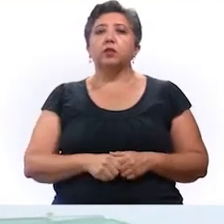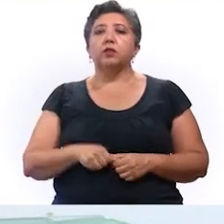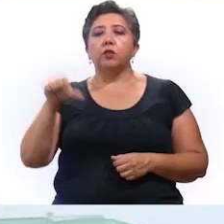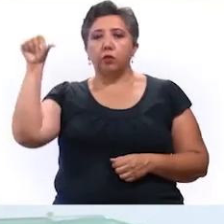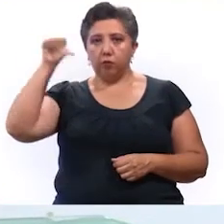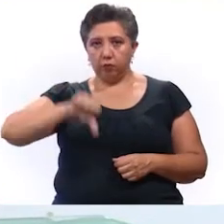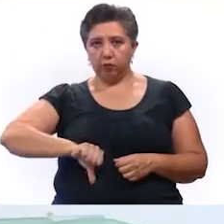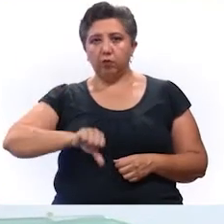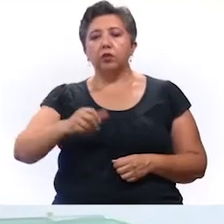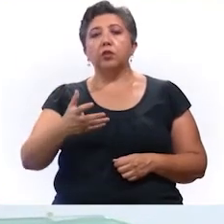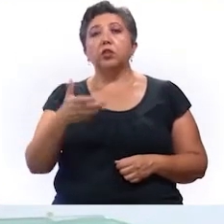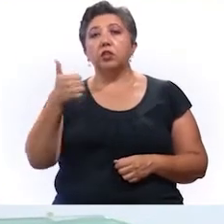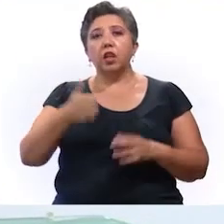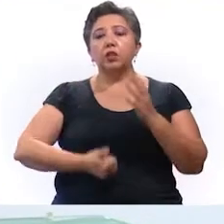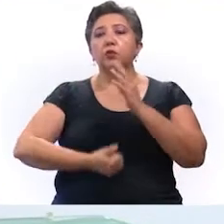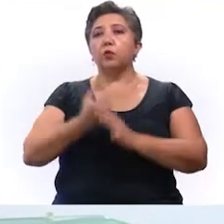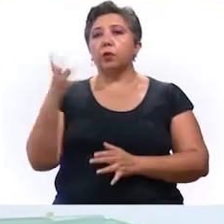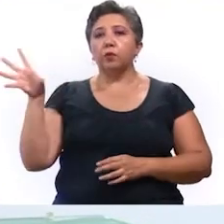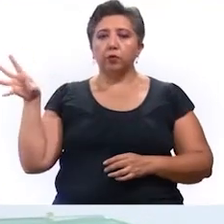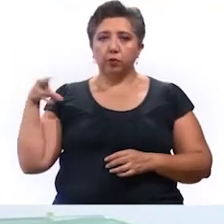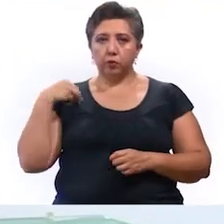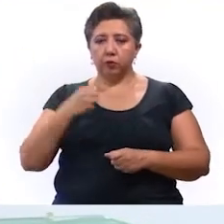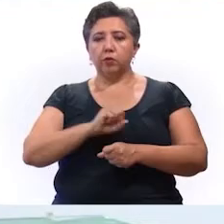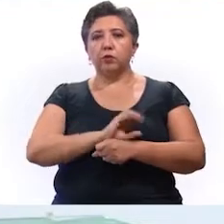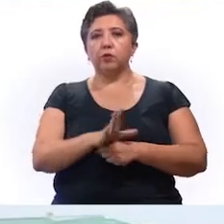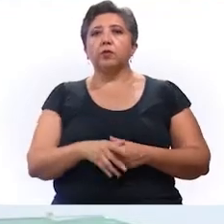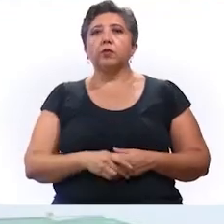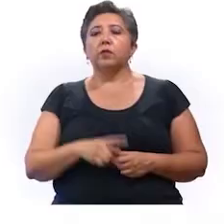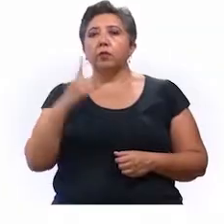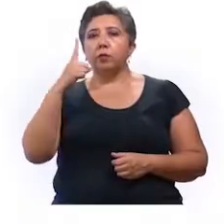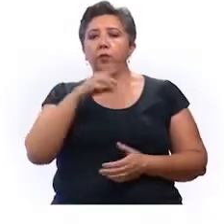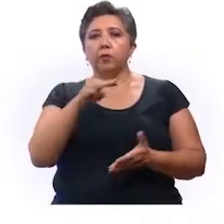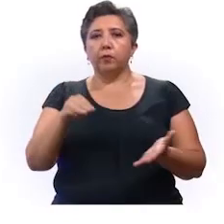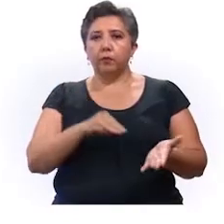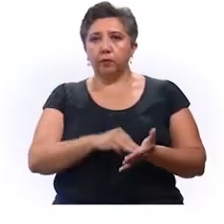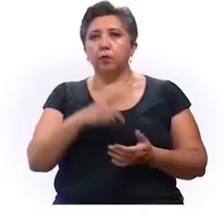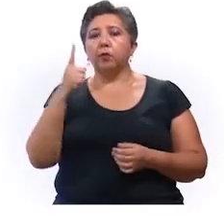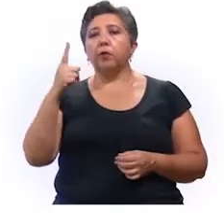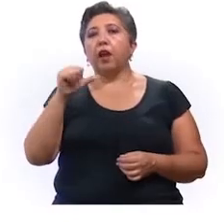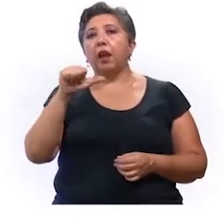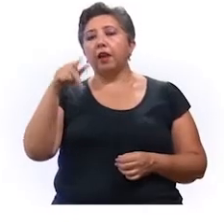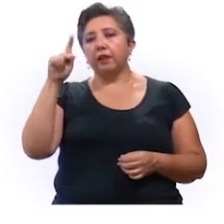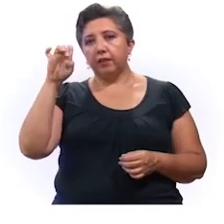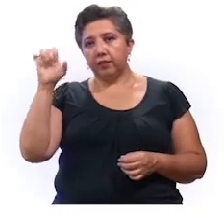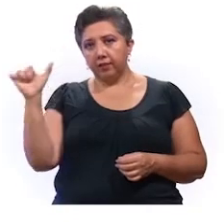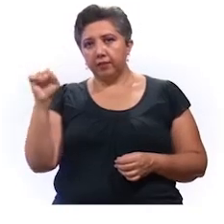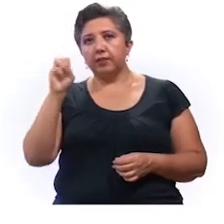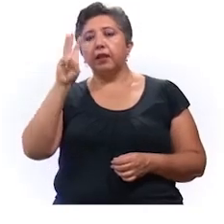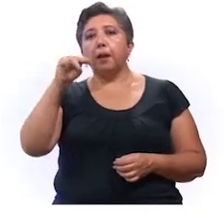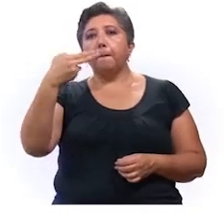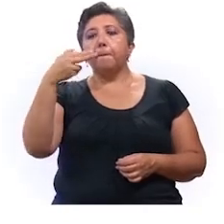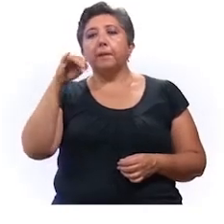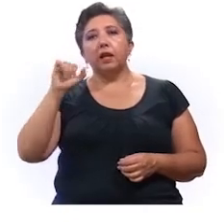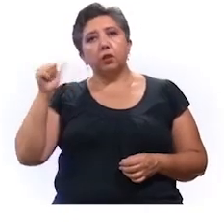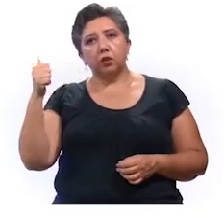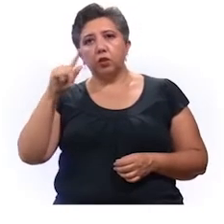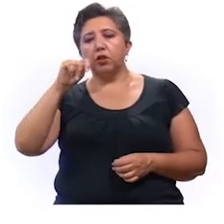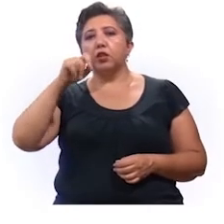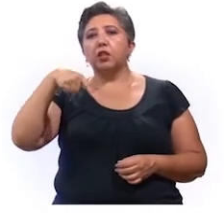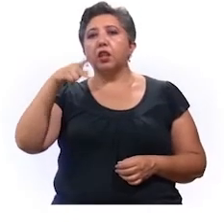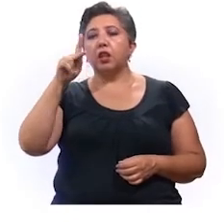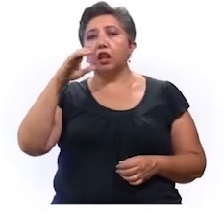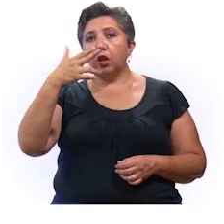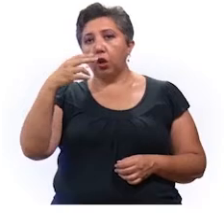109.596. Hoy se detectaron 6 nuevos contagios de coronavirus, uno en Mérida, uno en Aquil, Samajil,